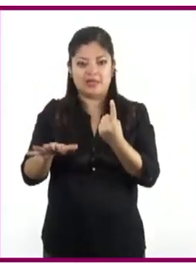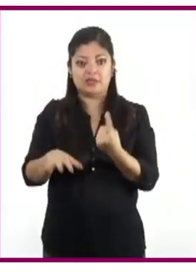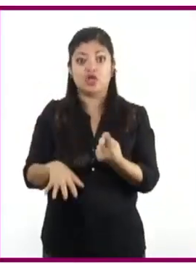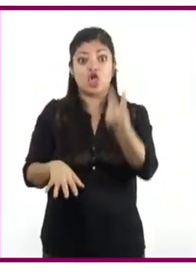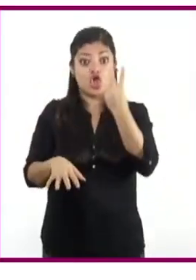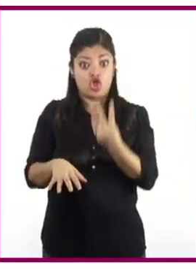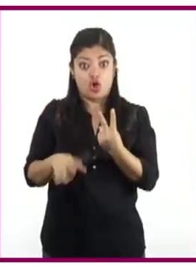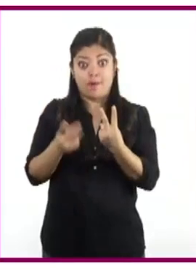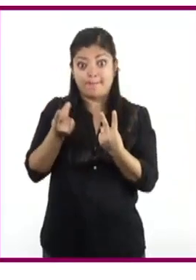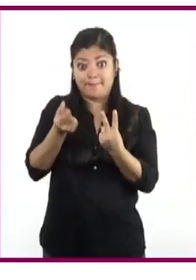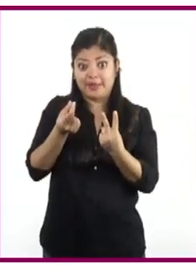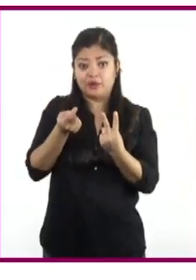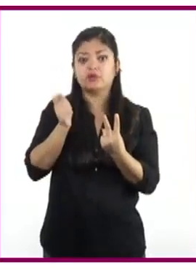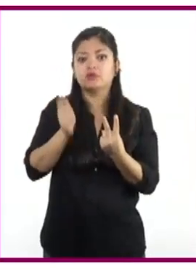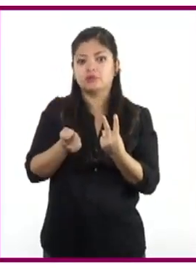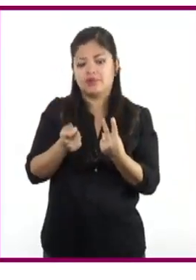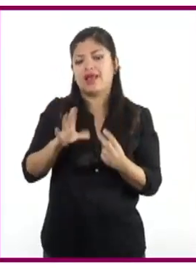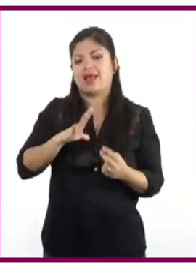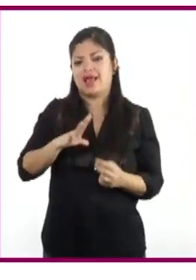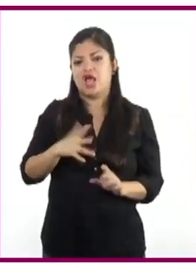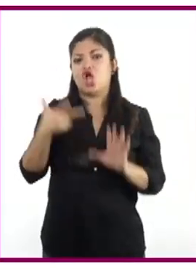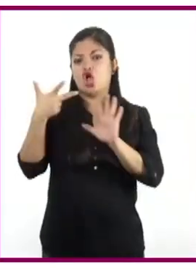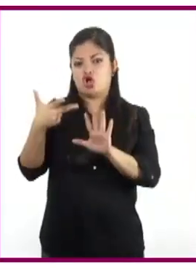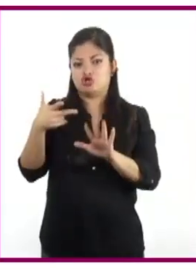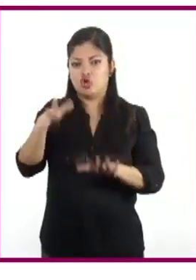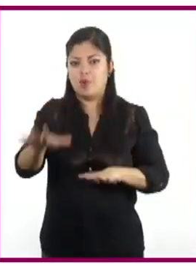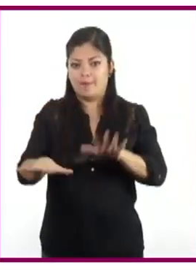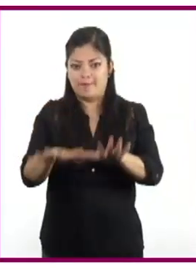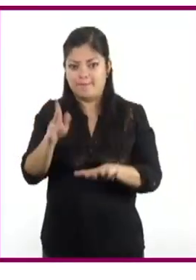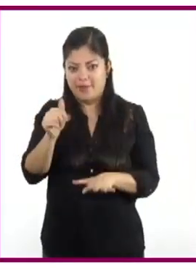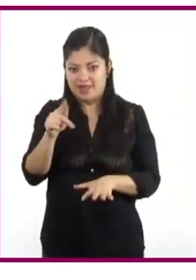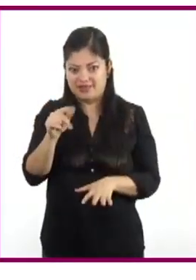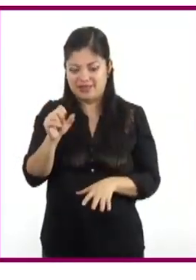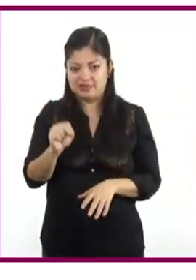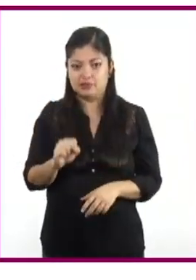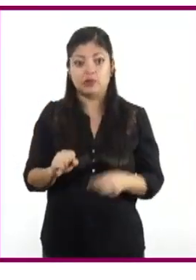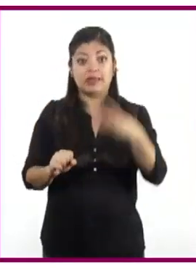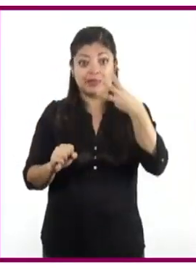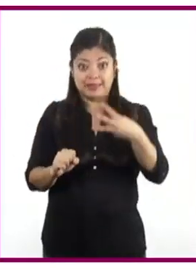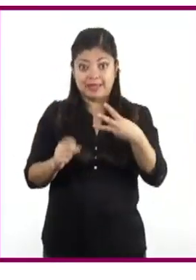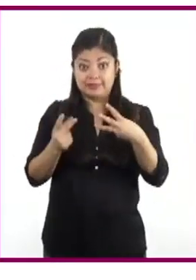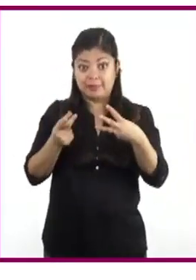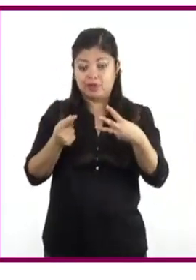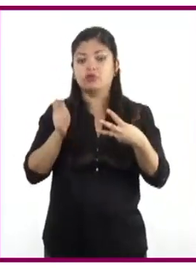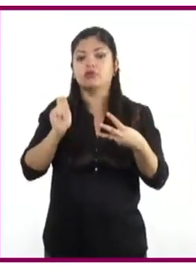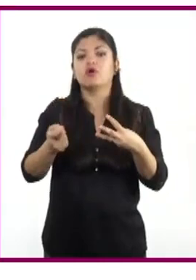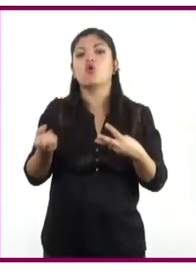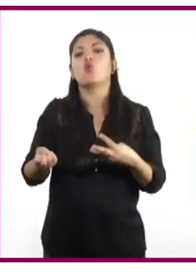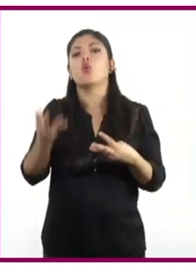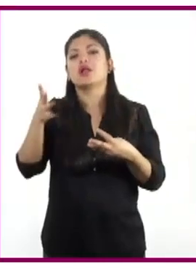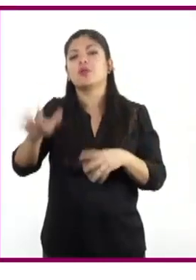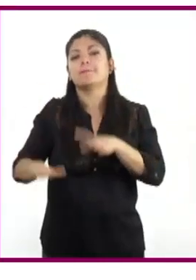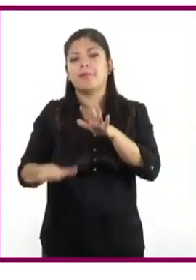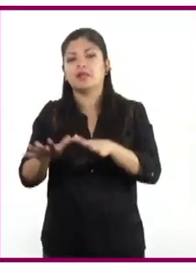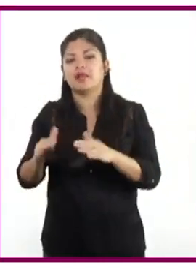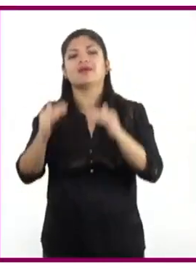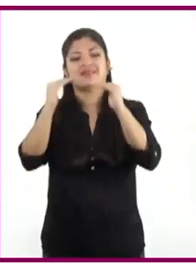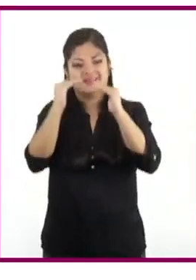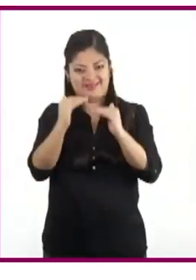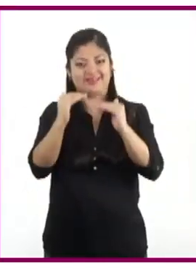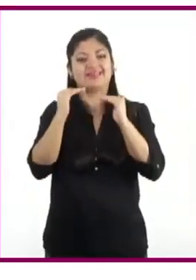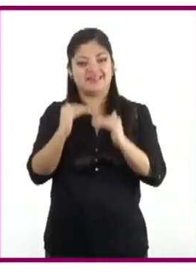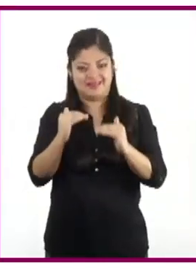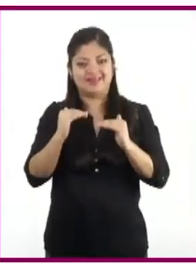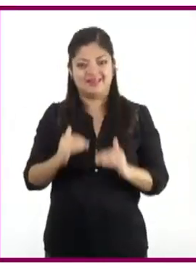2 perros, se tienen 8 patas. Si hay 3 perros, hay 12 patas, y así